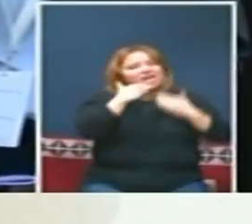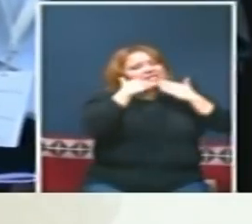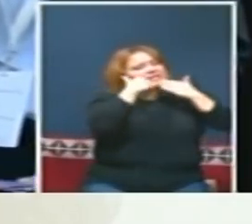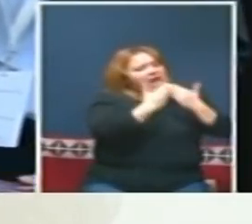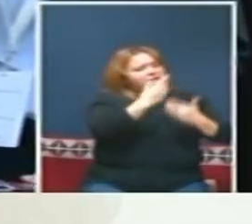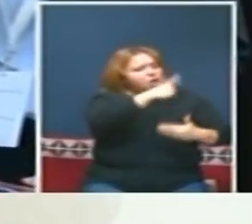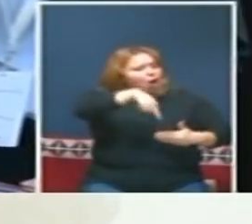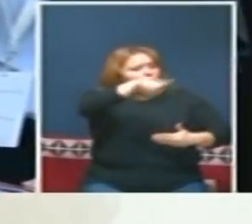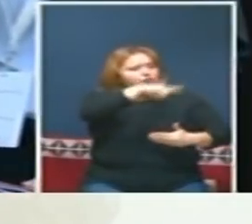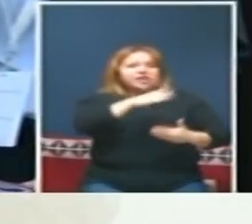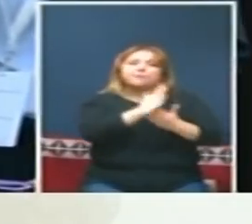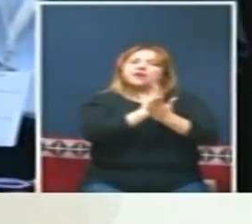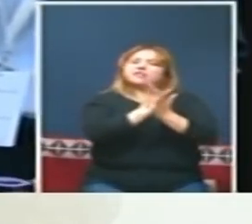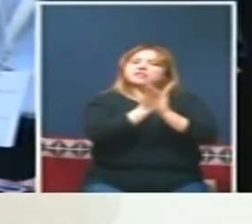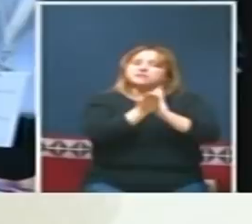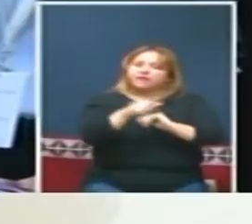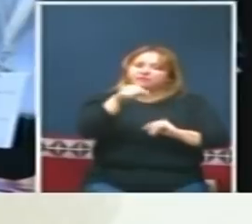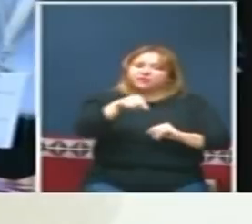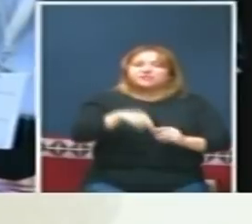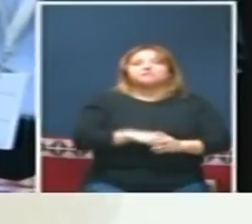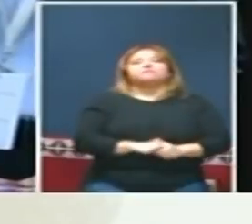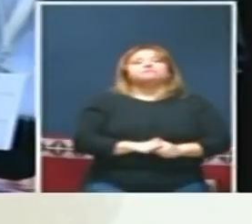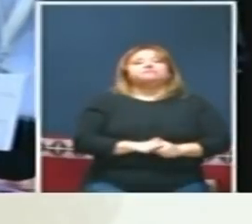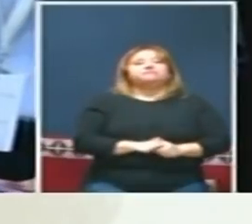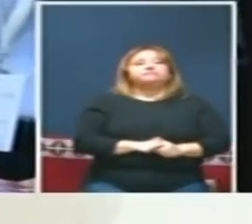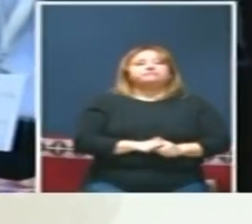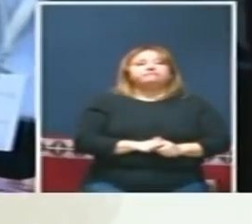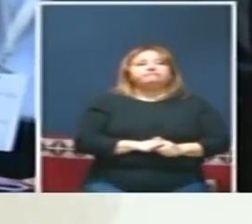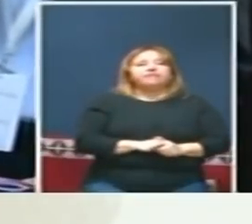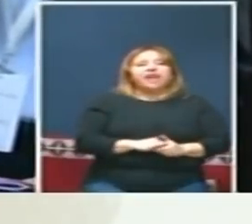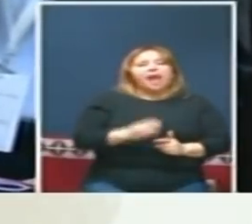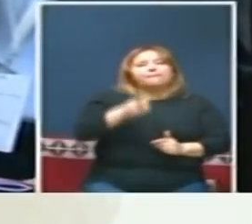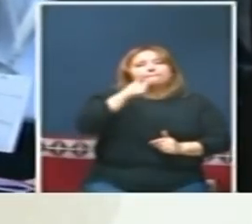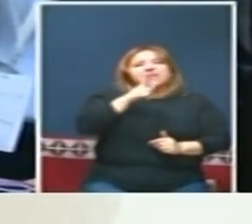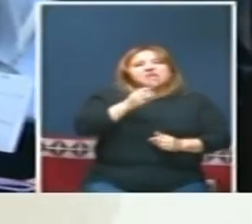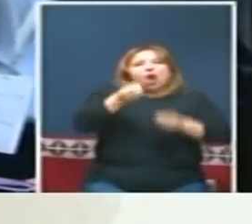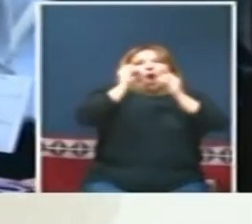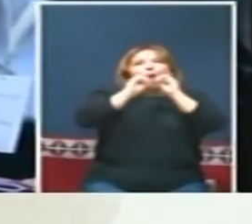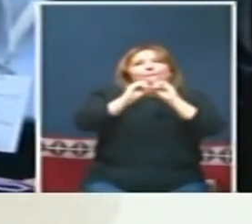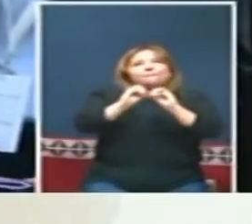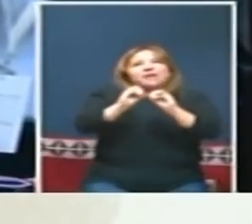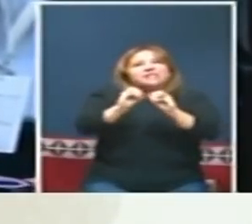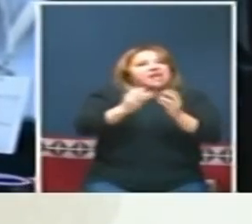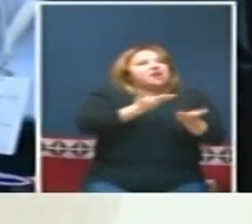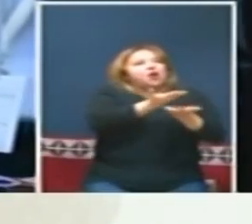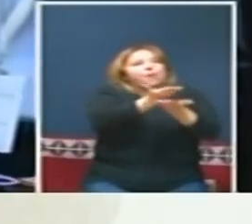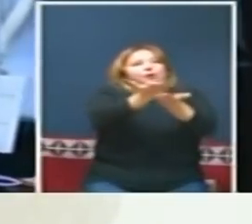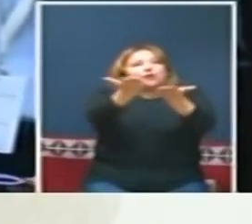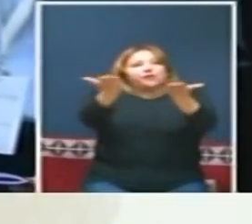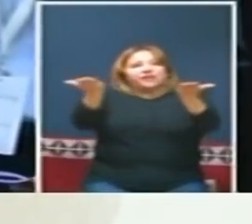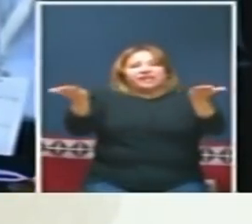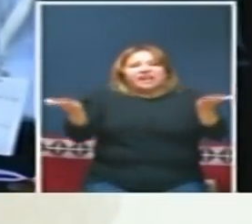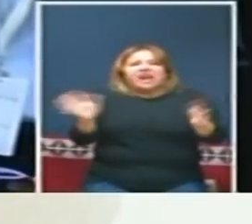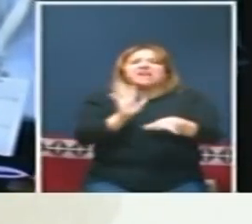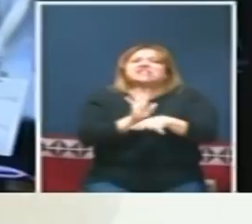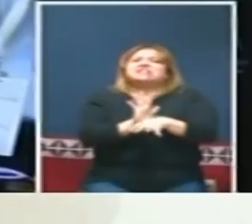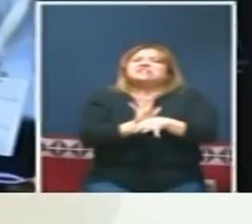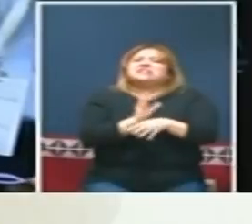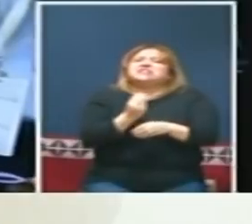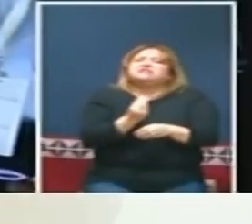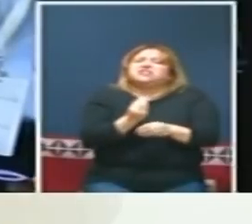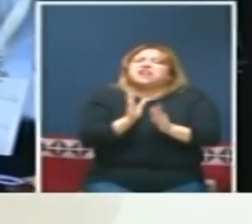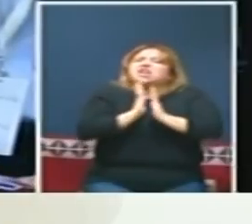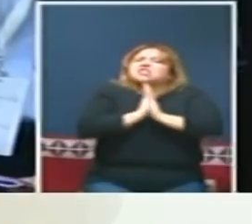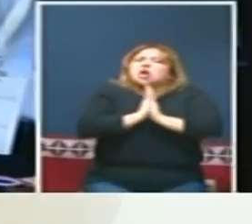invitarnos y por estar haciendo toda esta cobertura. Bienvenido. A ver, si te parece, comenzamos por lo general. ¿Qué es la misa